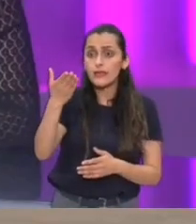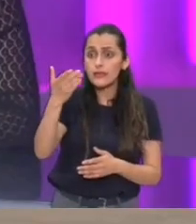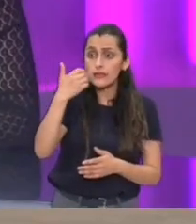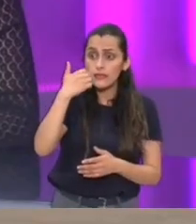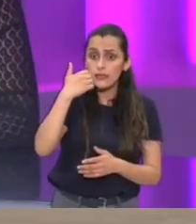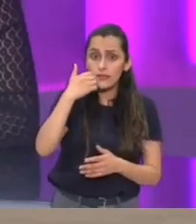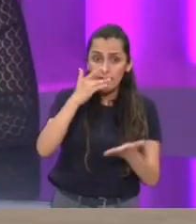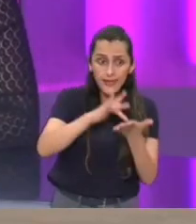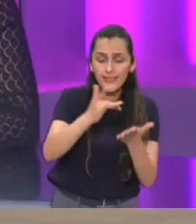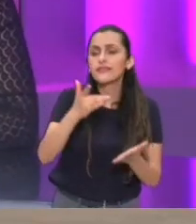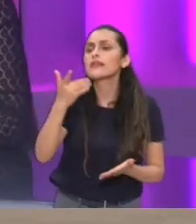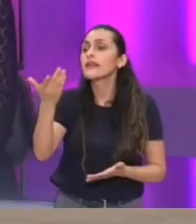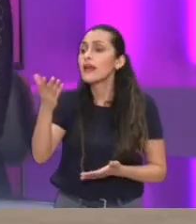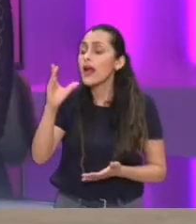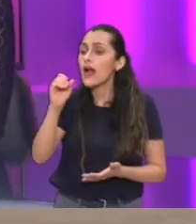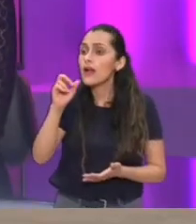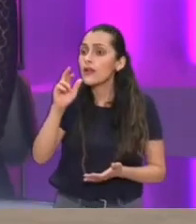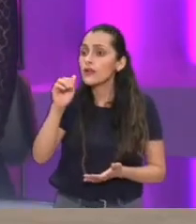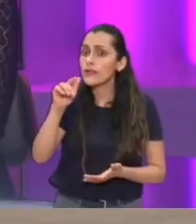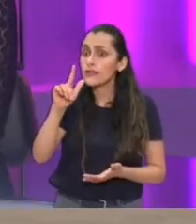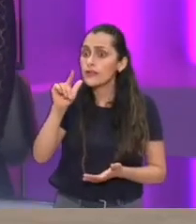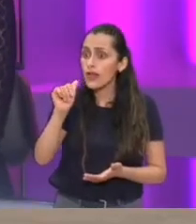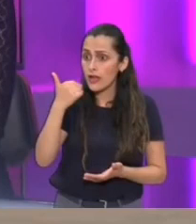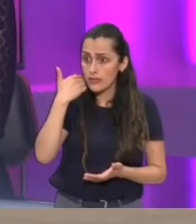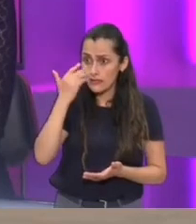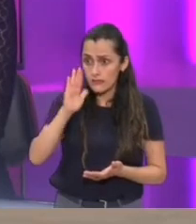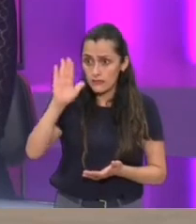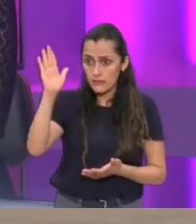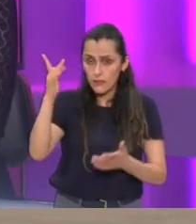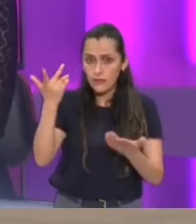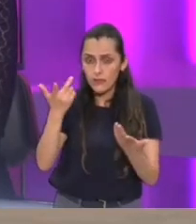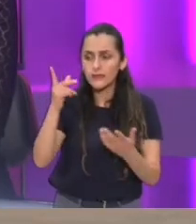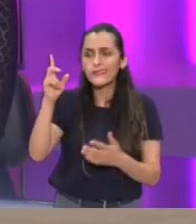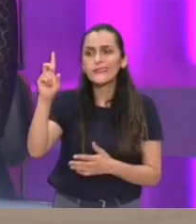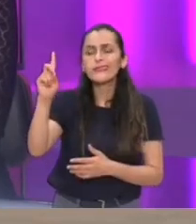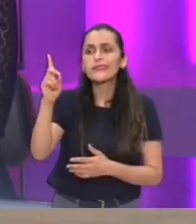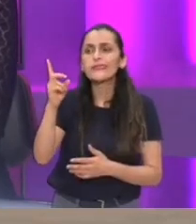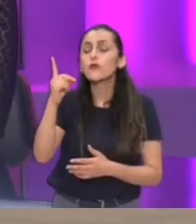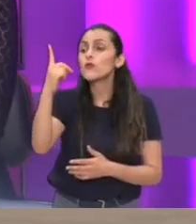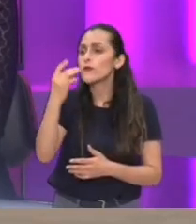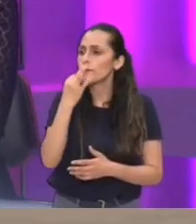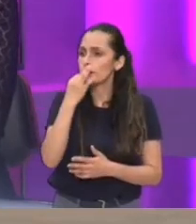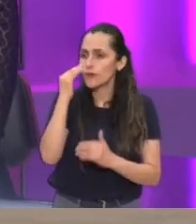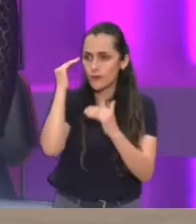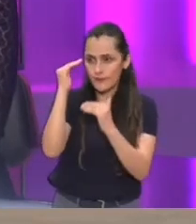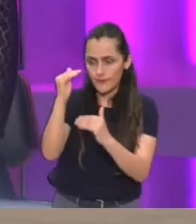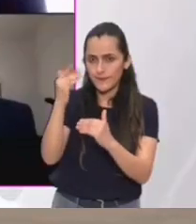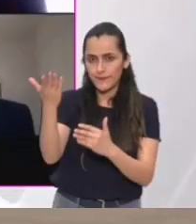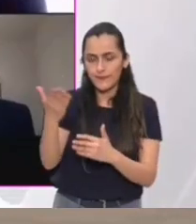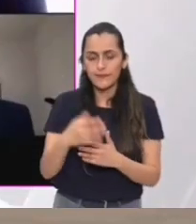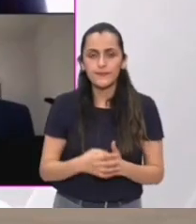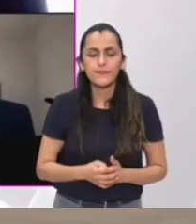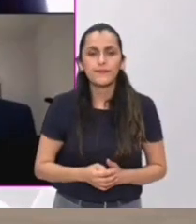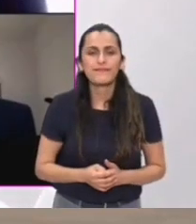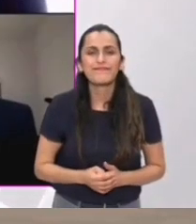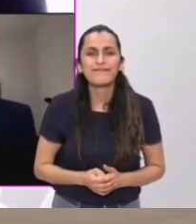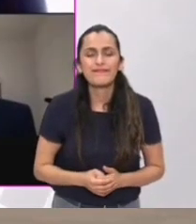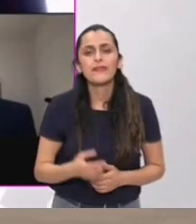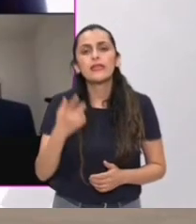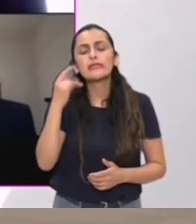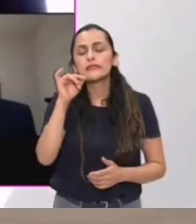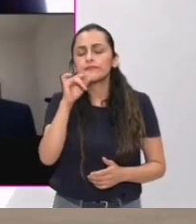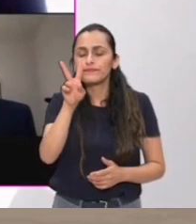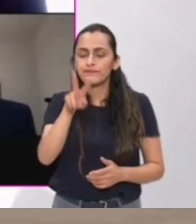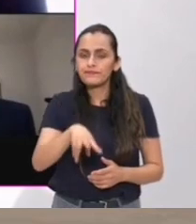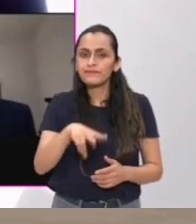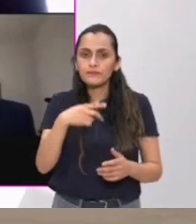candidata a la gubernatura de Nuevo León por parte del Partido Encuentro Solidario. Hasta por un minuto, perdóneme. Sí, mire, nosotros